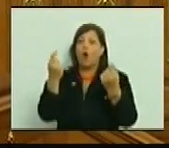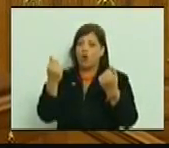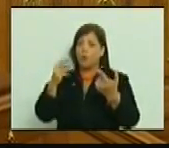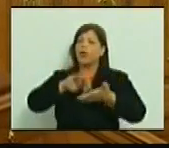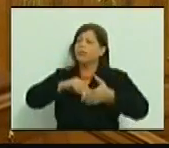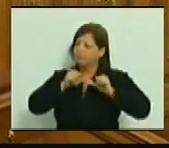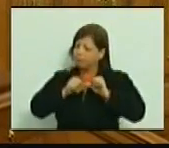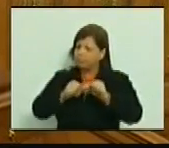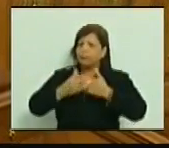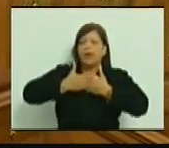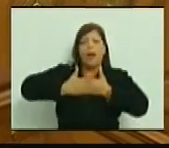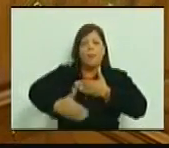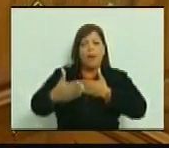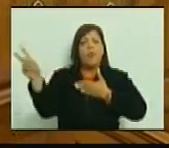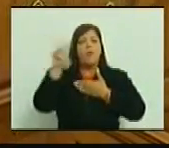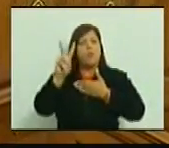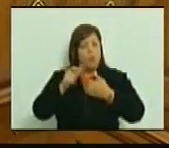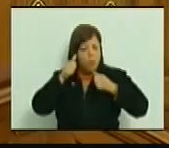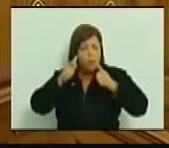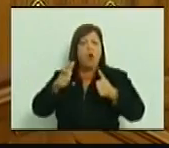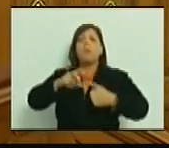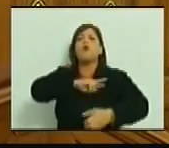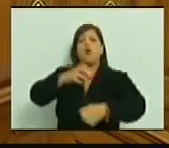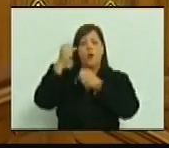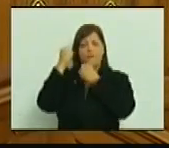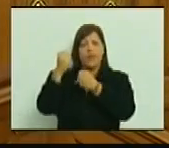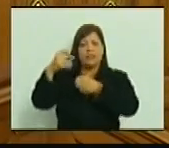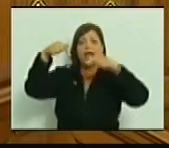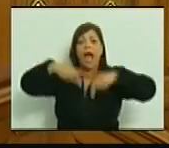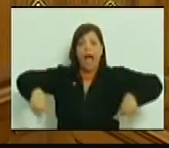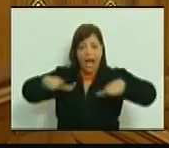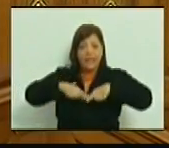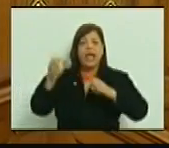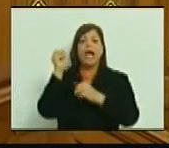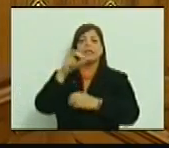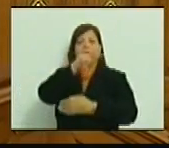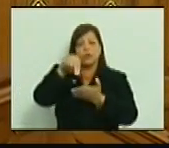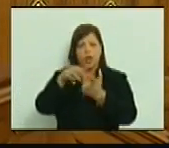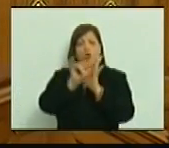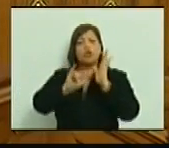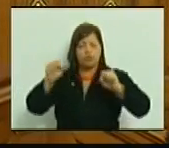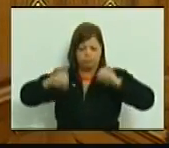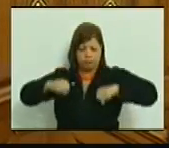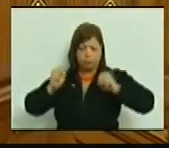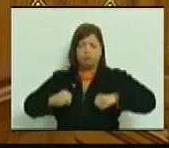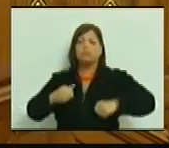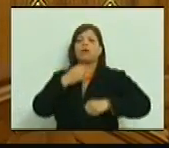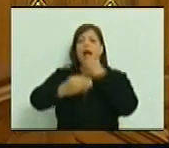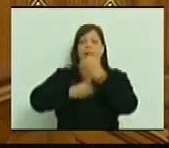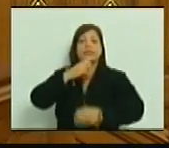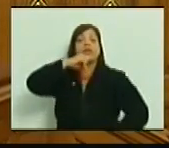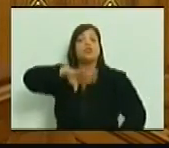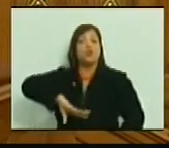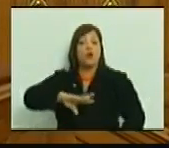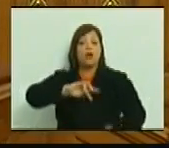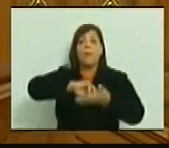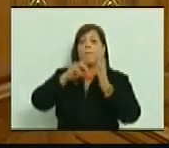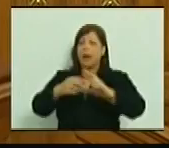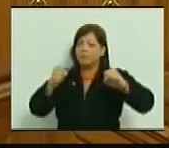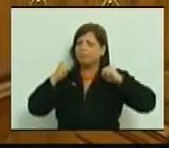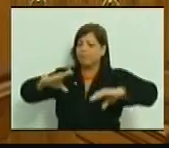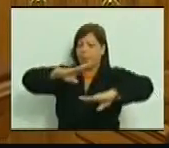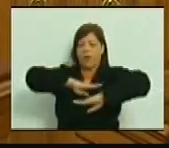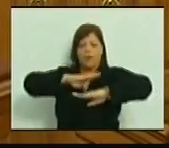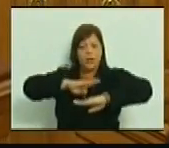sigamos avanzando. El pueblo de Venezuela puede tener confianza que acá la Asamblea Constituyente siga haciendo historia para